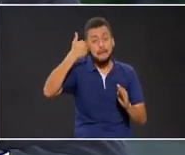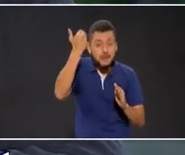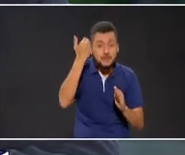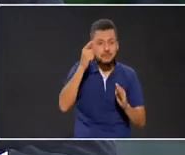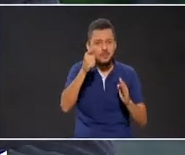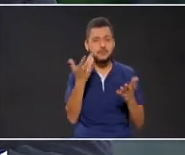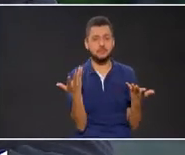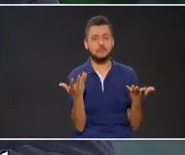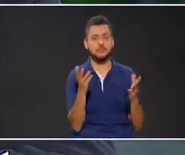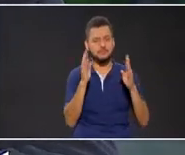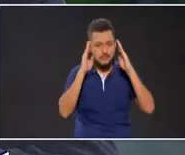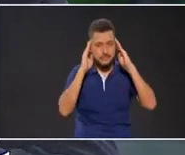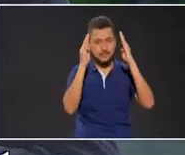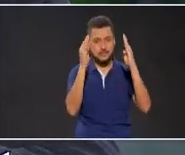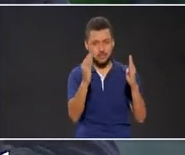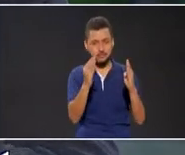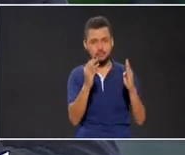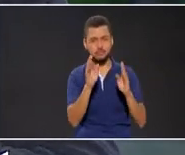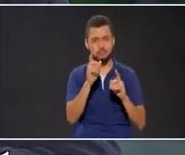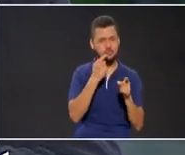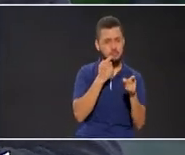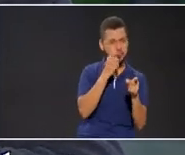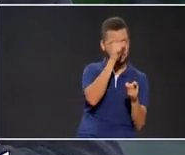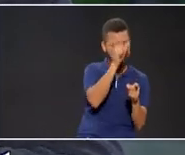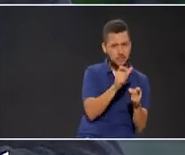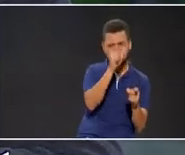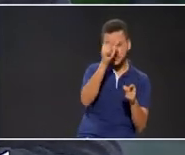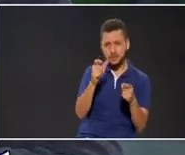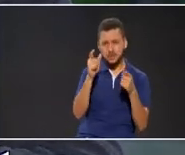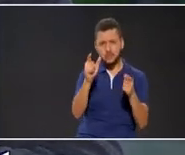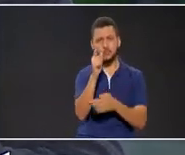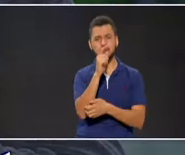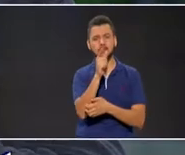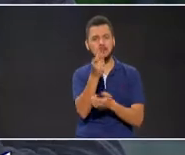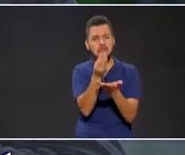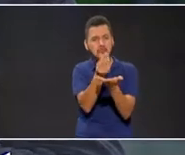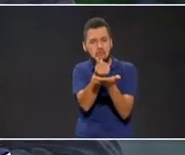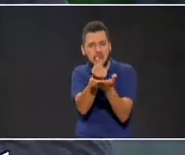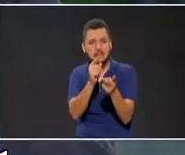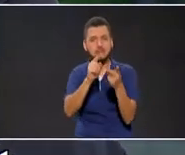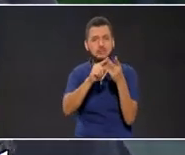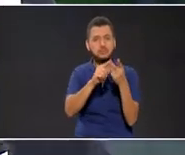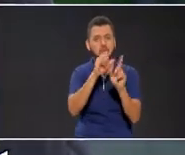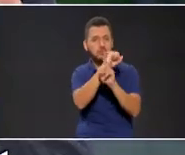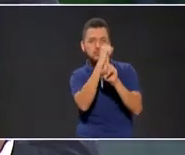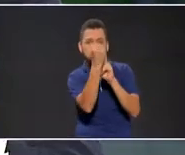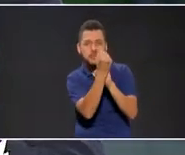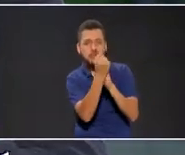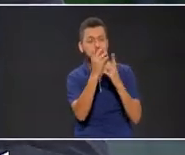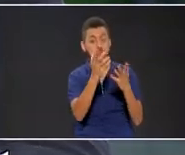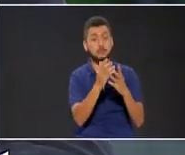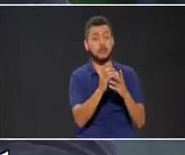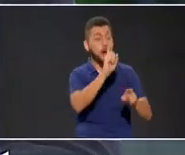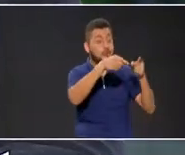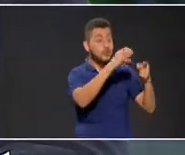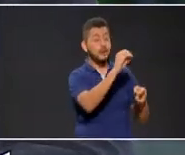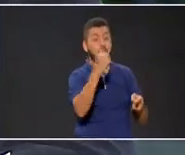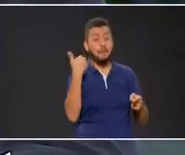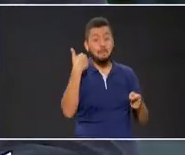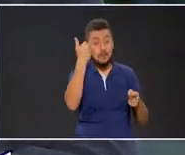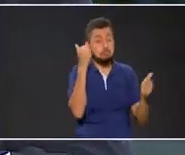allí también tenemos que clasificar y saber en qué condiciones económico social y familiar está cada uno de ellos no es lo mismo quien tiene su familia a quien